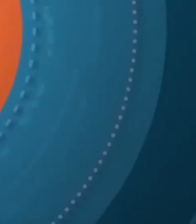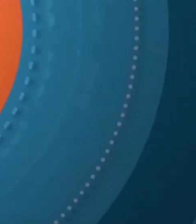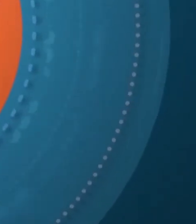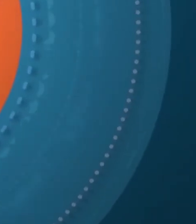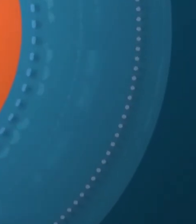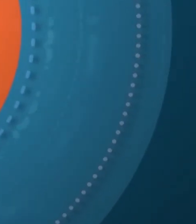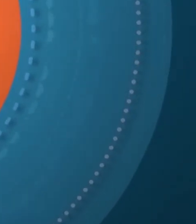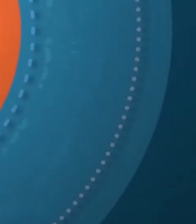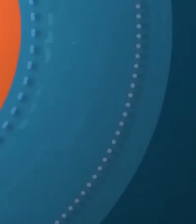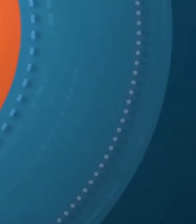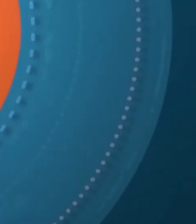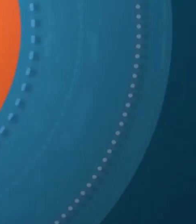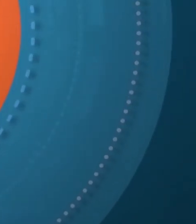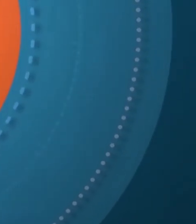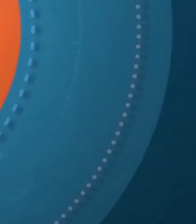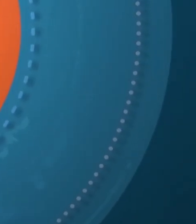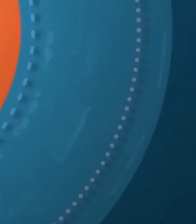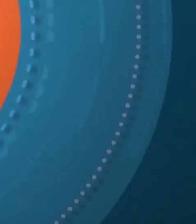¡Gracias!